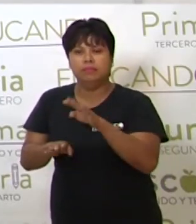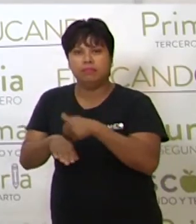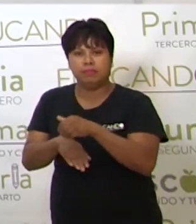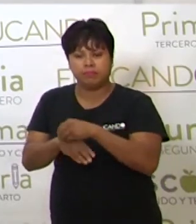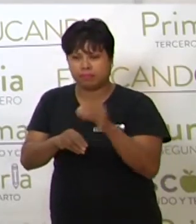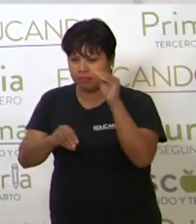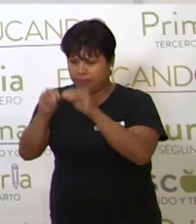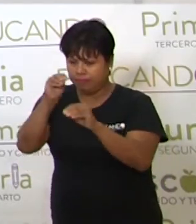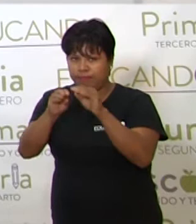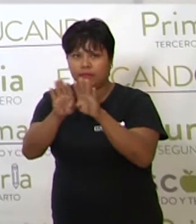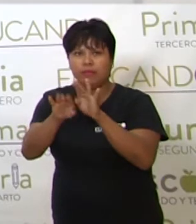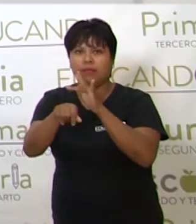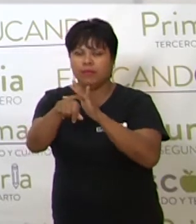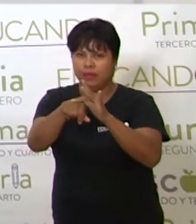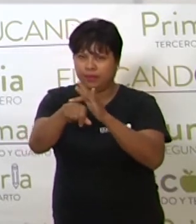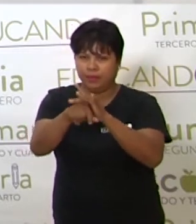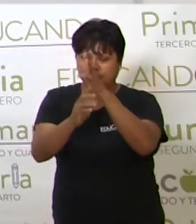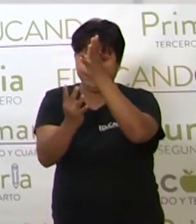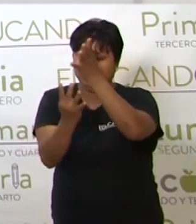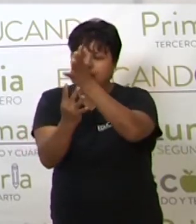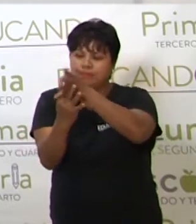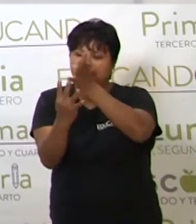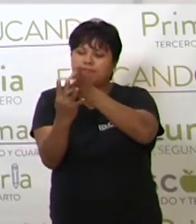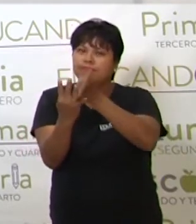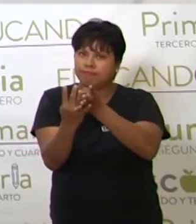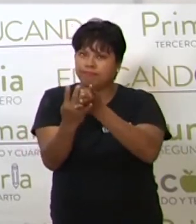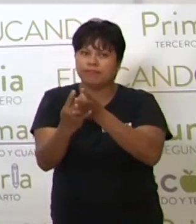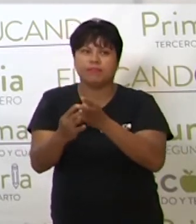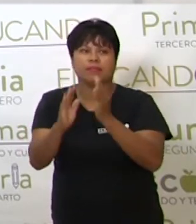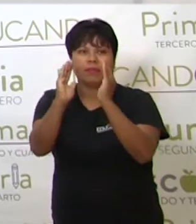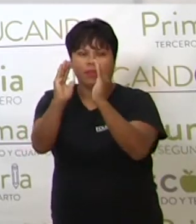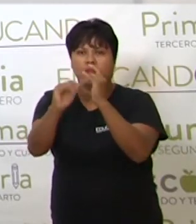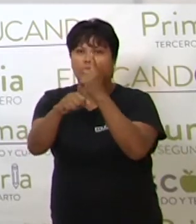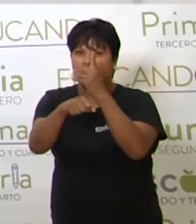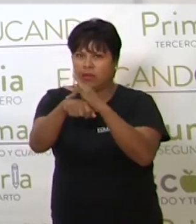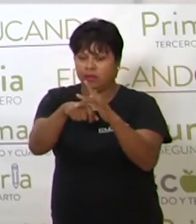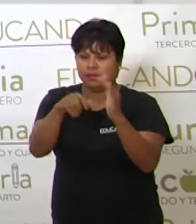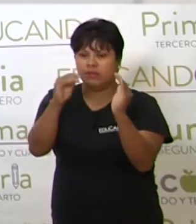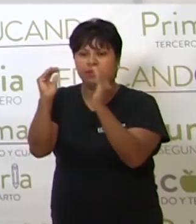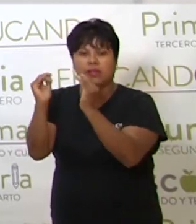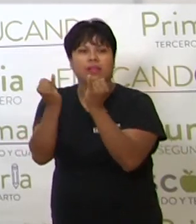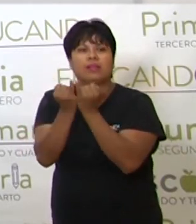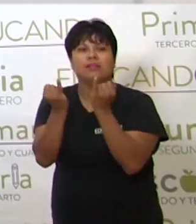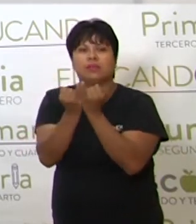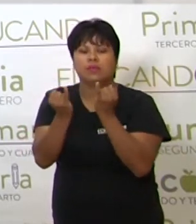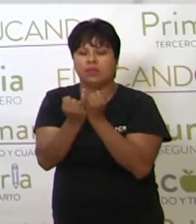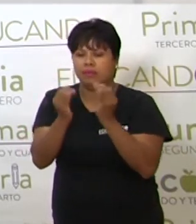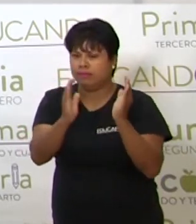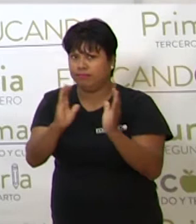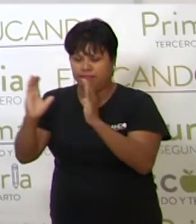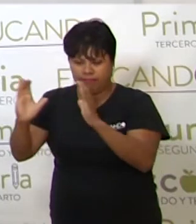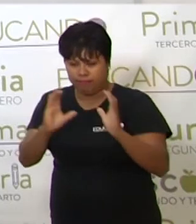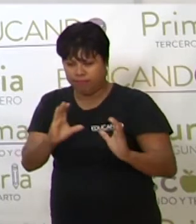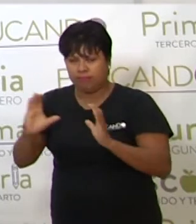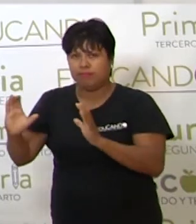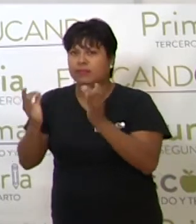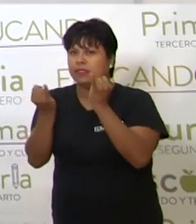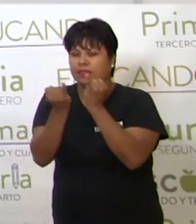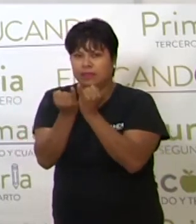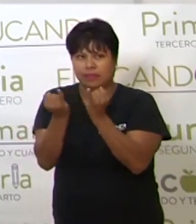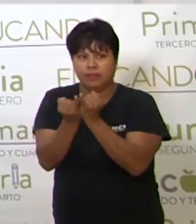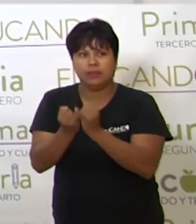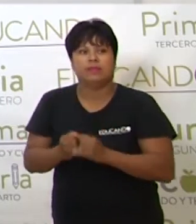este queso esto representa otro queso si se dan cuenta es la misma la misma magnitud el mismo tamaño